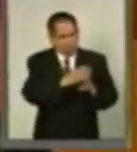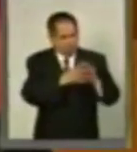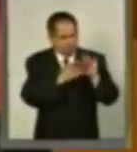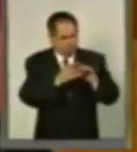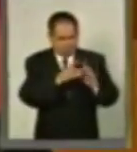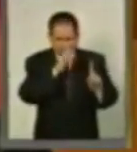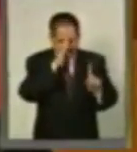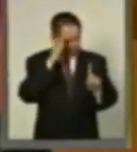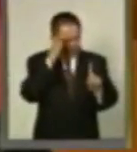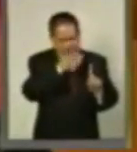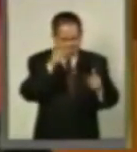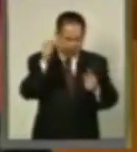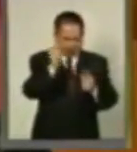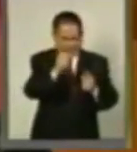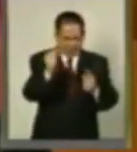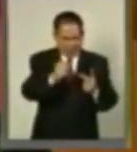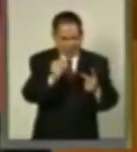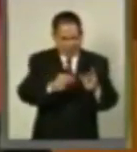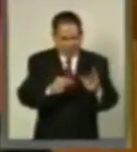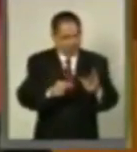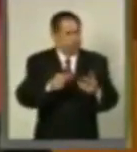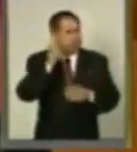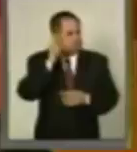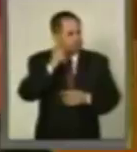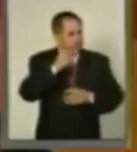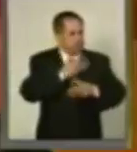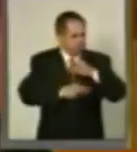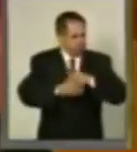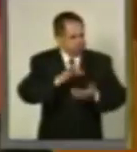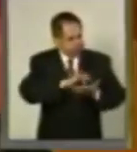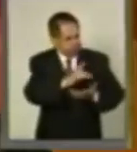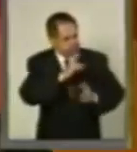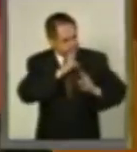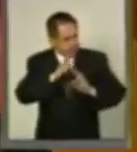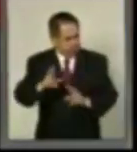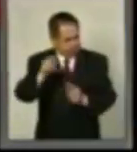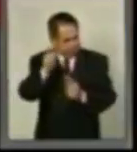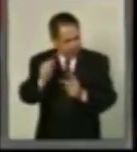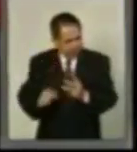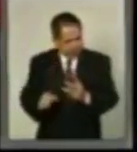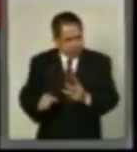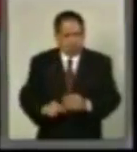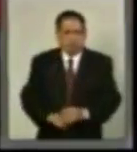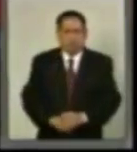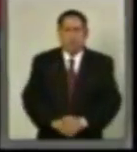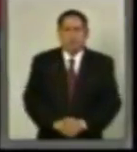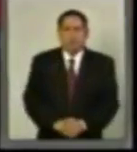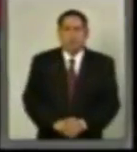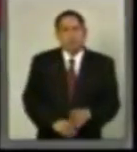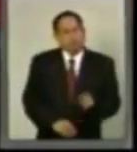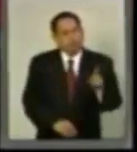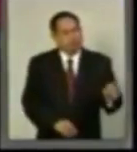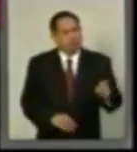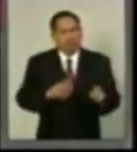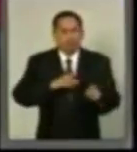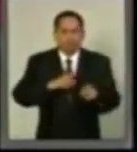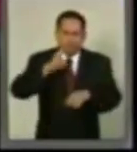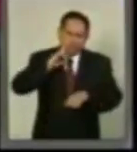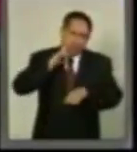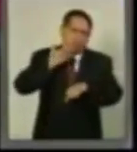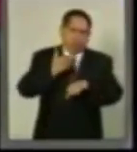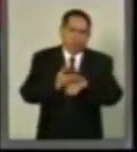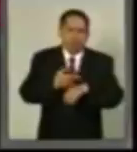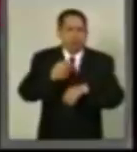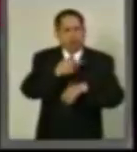cuestionamientos directos a los cuales, por supuesto, agradeceré su respuesta. Usted tiene la responsabilidad